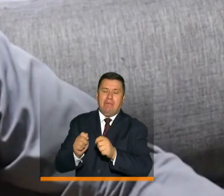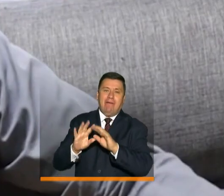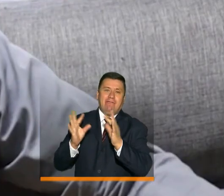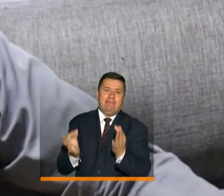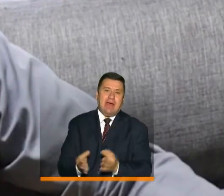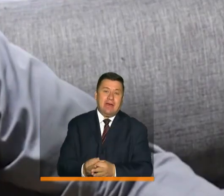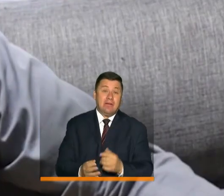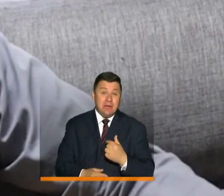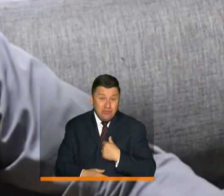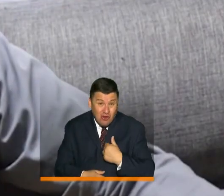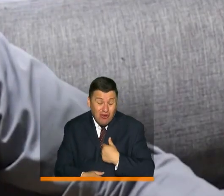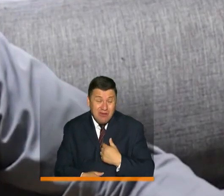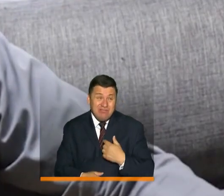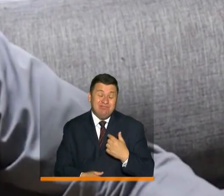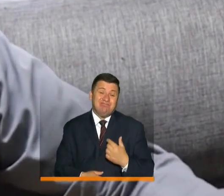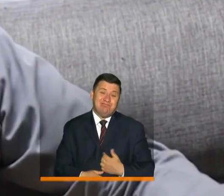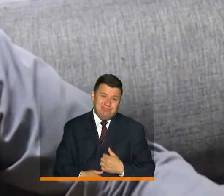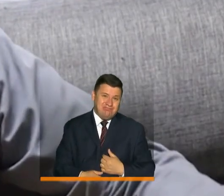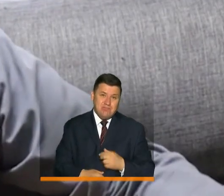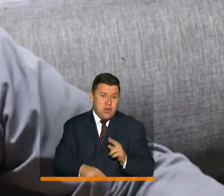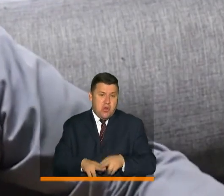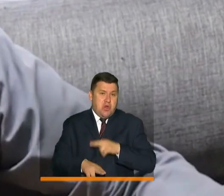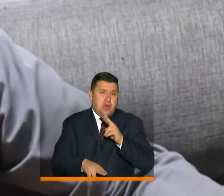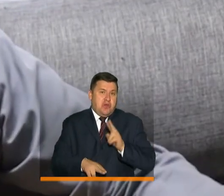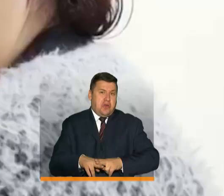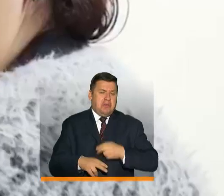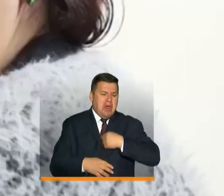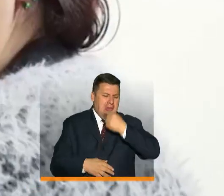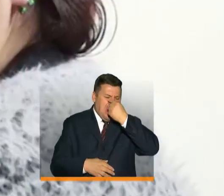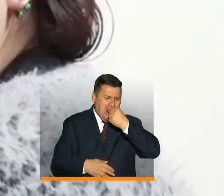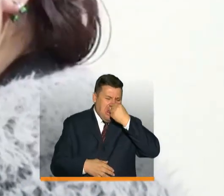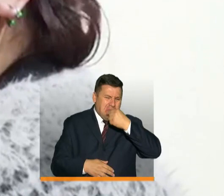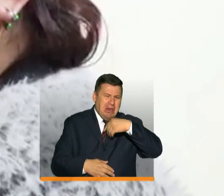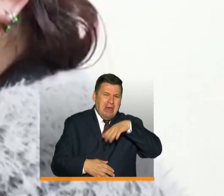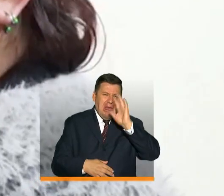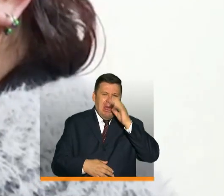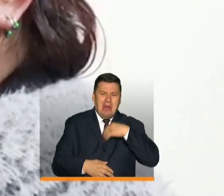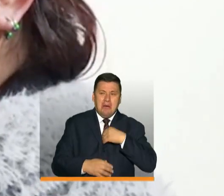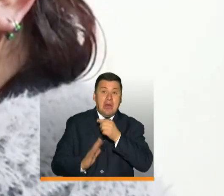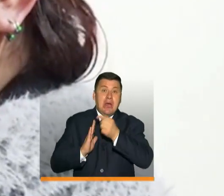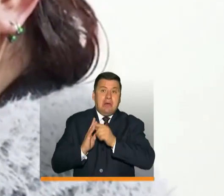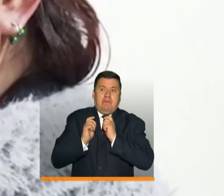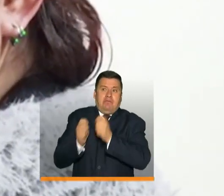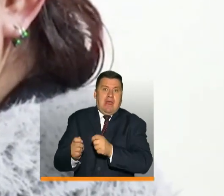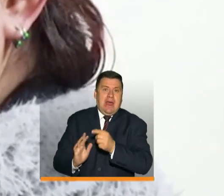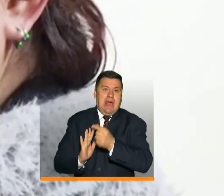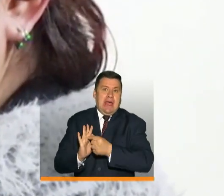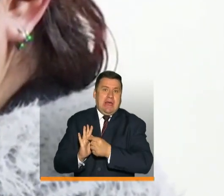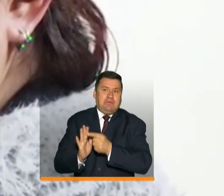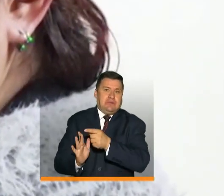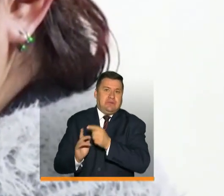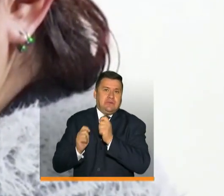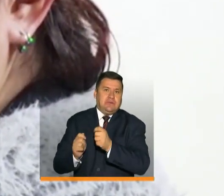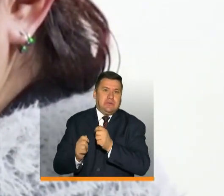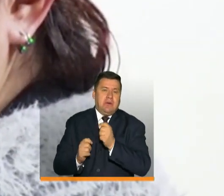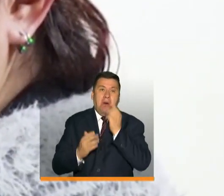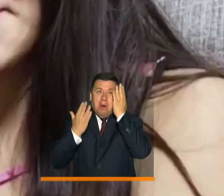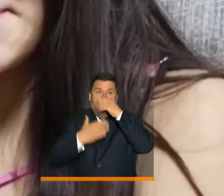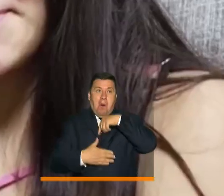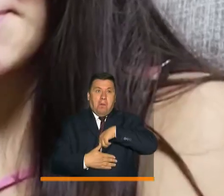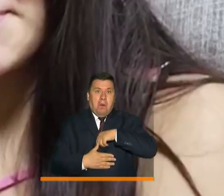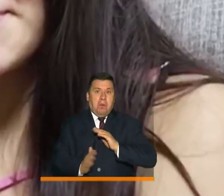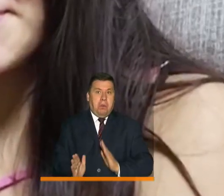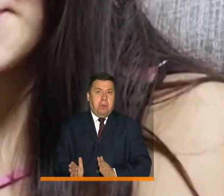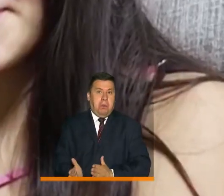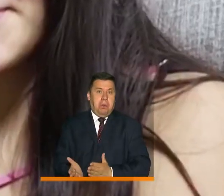Lo que yo hice es lo que hago normalmente cuando me da una gripa. Mi esposa se contagió, afortunadamente ella fue asintomática